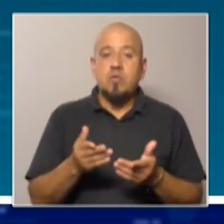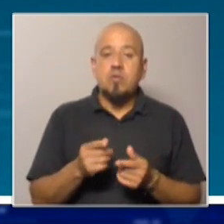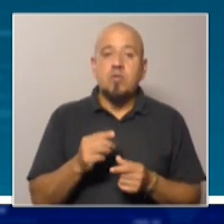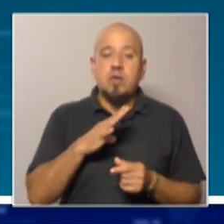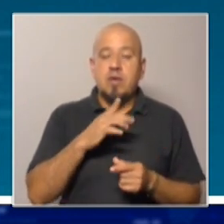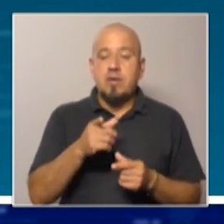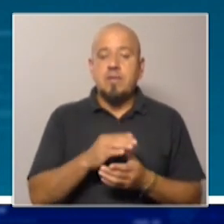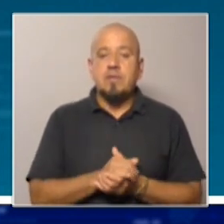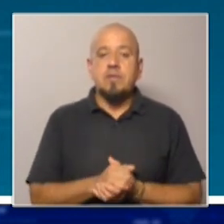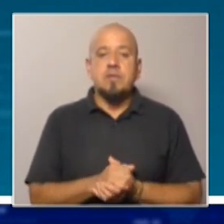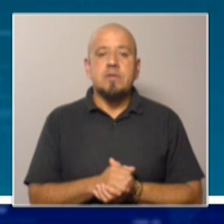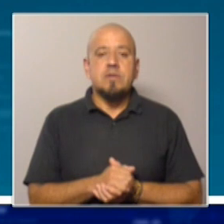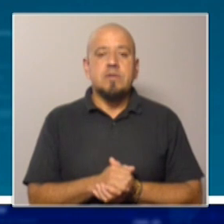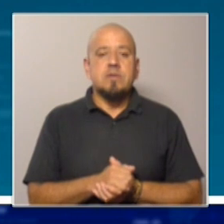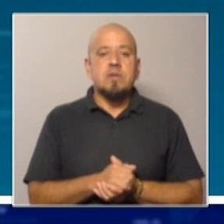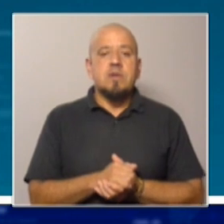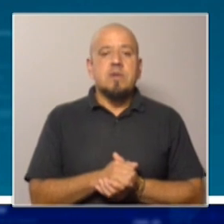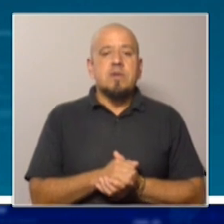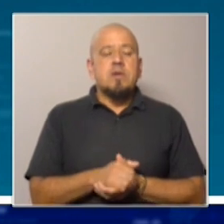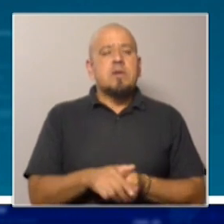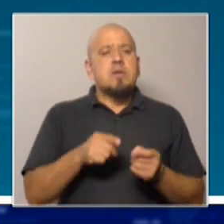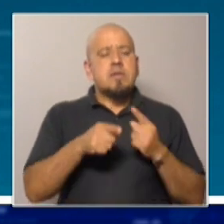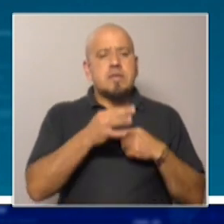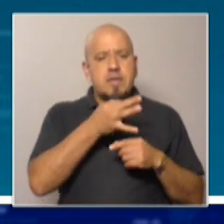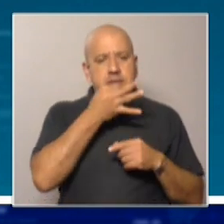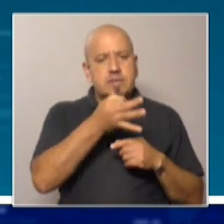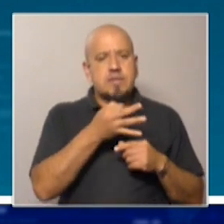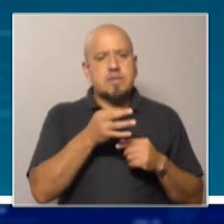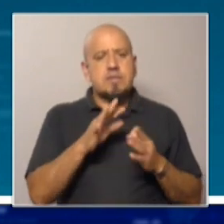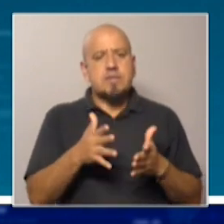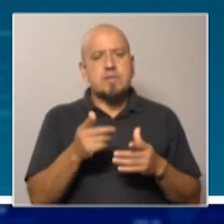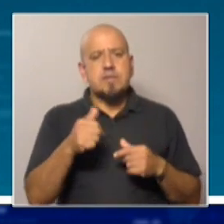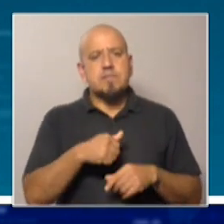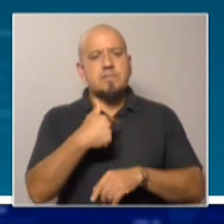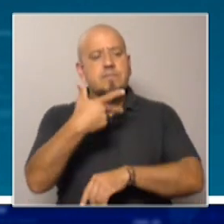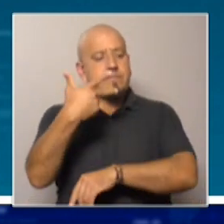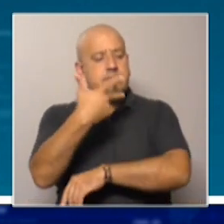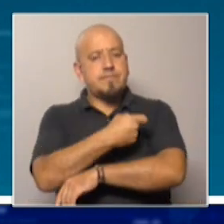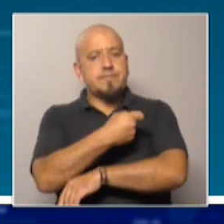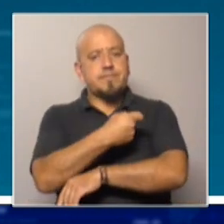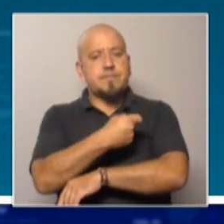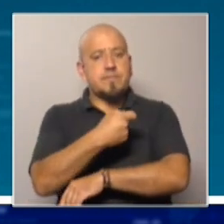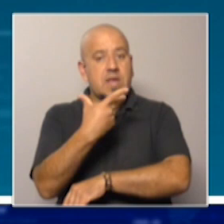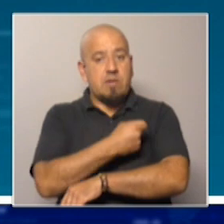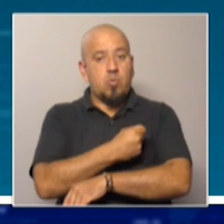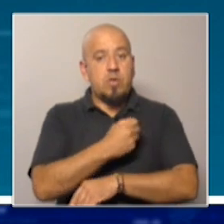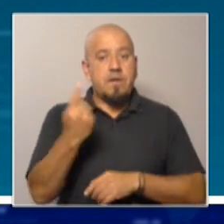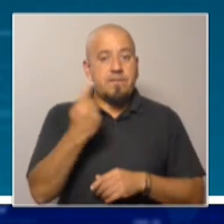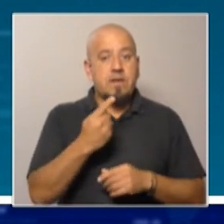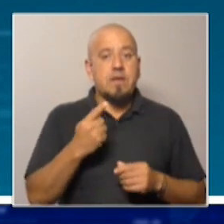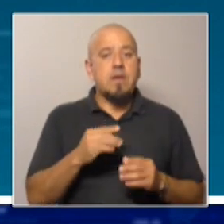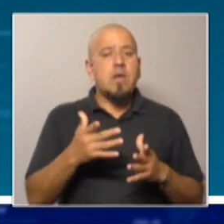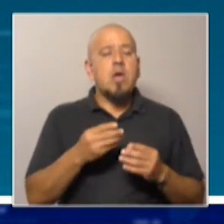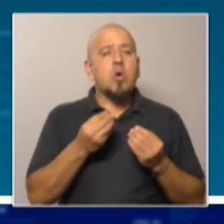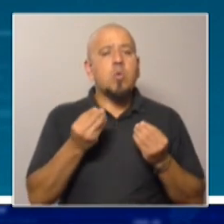habiendo. Claro, en estos días se está hablando mucho de la llegada de la vacuna y de un plan de vacunación en nuestro país.